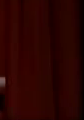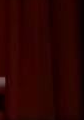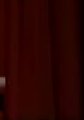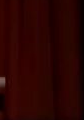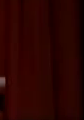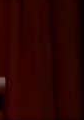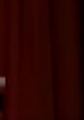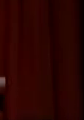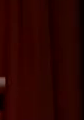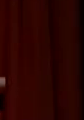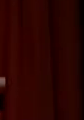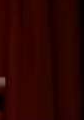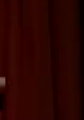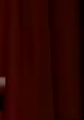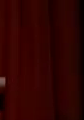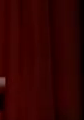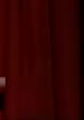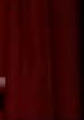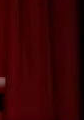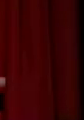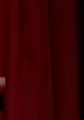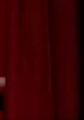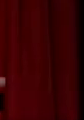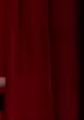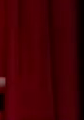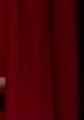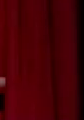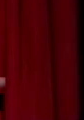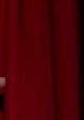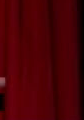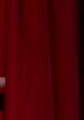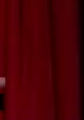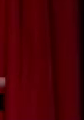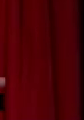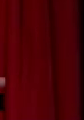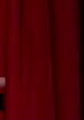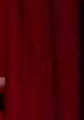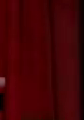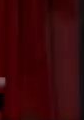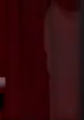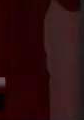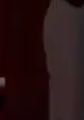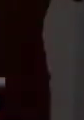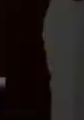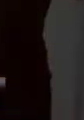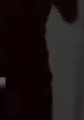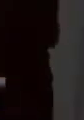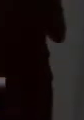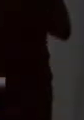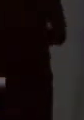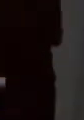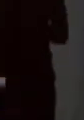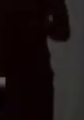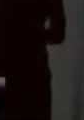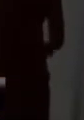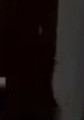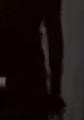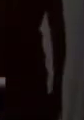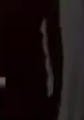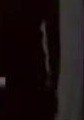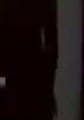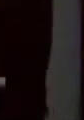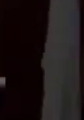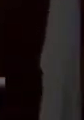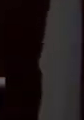habrá sesiones grupales, mientras que por las tardes el tallerista se enfocará en los planteamientos que le haga cada uno de los participantes que requieran algún tipo